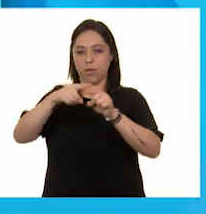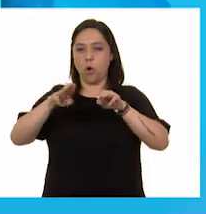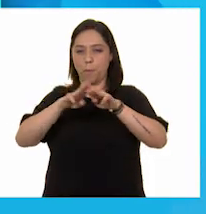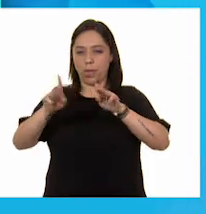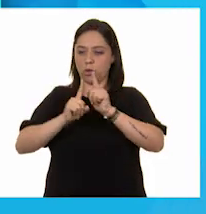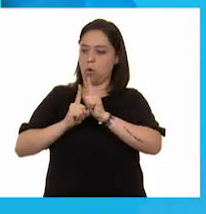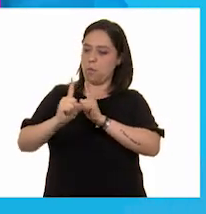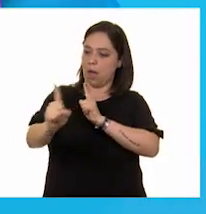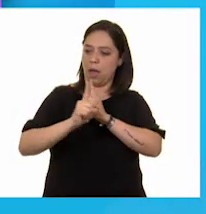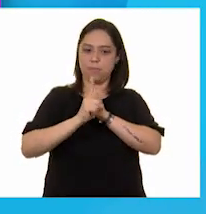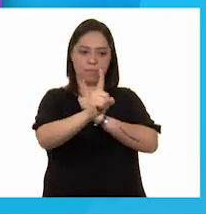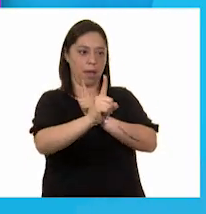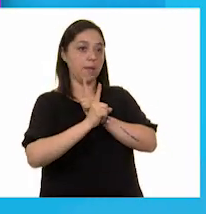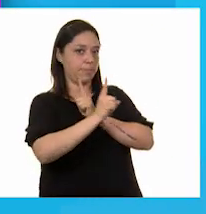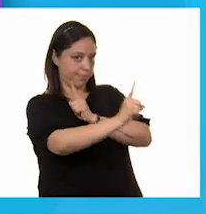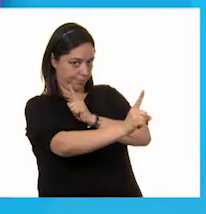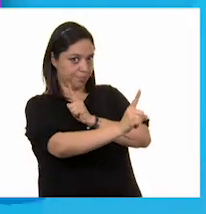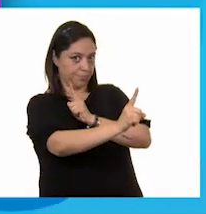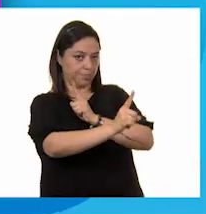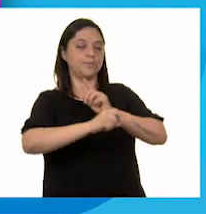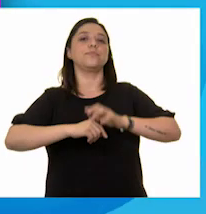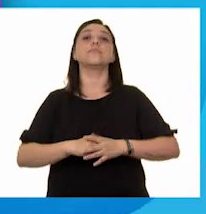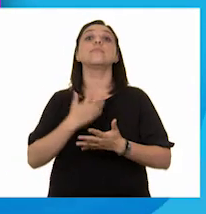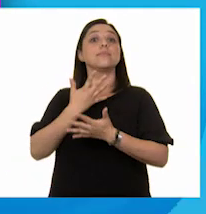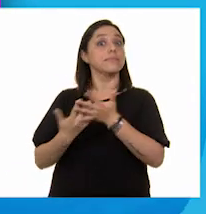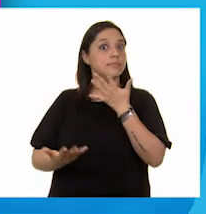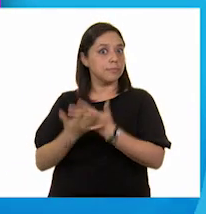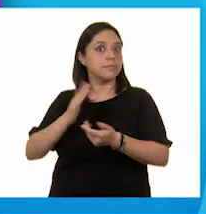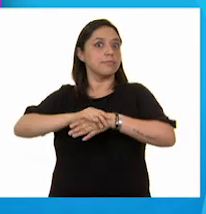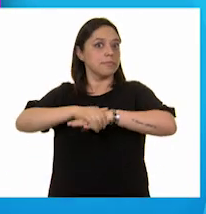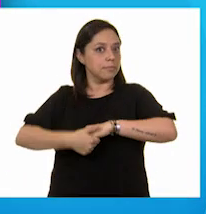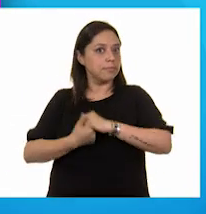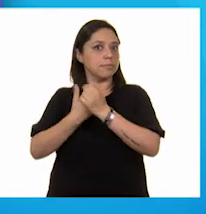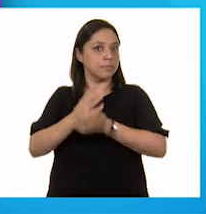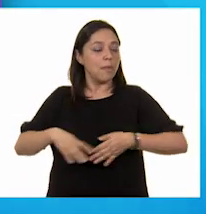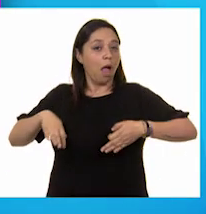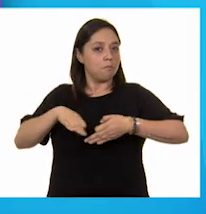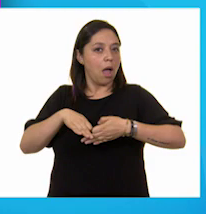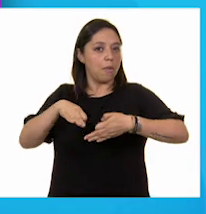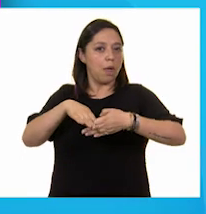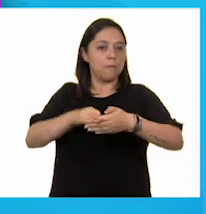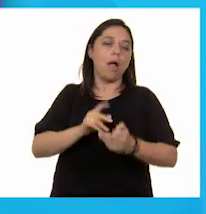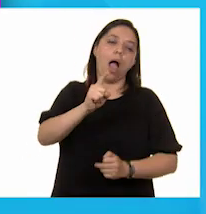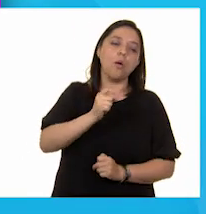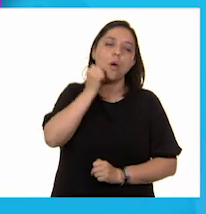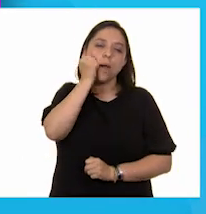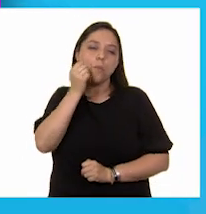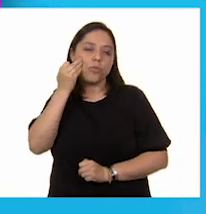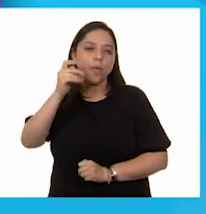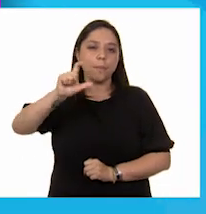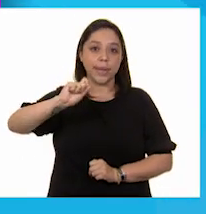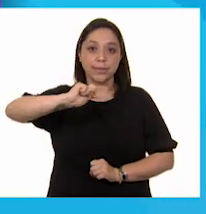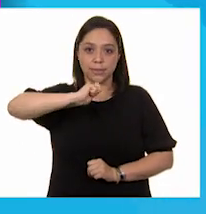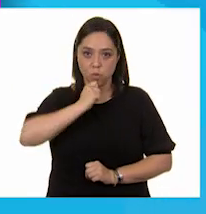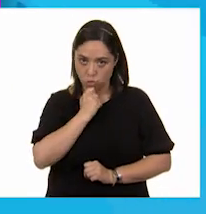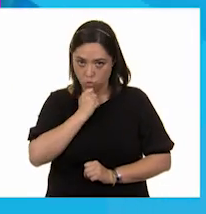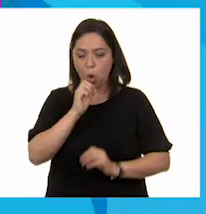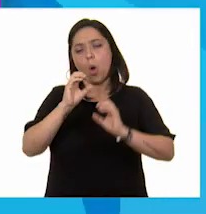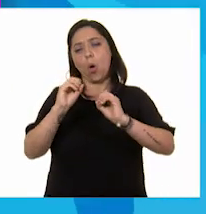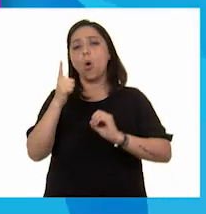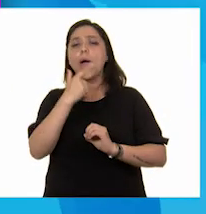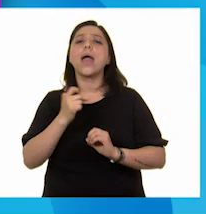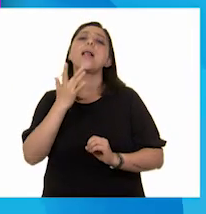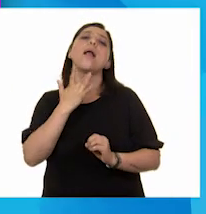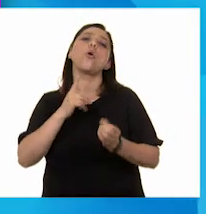metro y medio entre tú y los demás. Lávate las manos muy seguido con agua y jabón por lo menos durante 20 segundos o